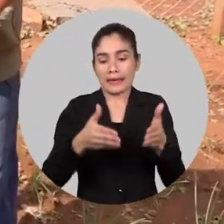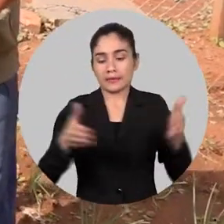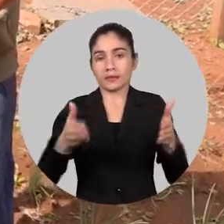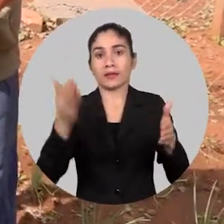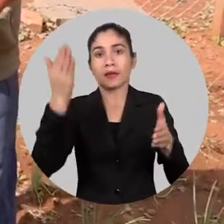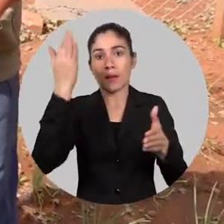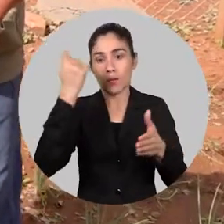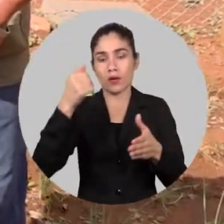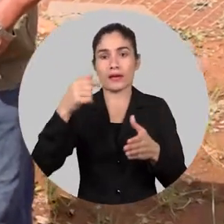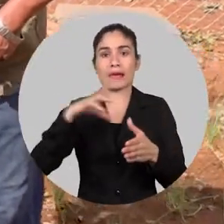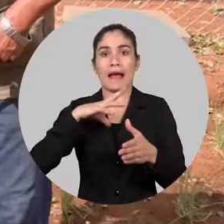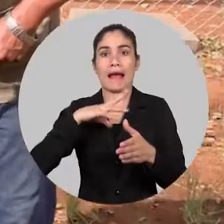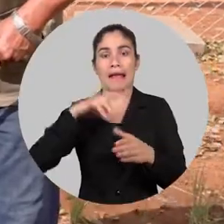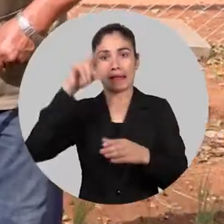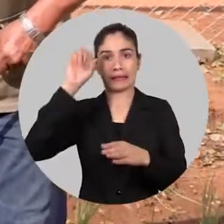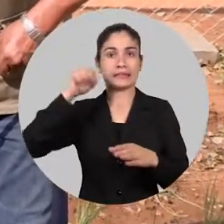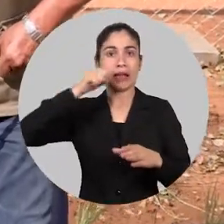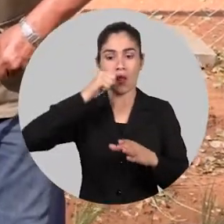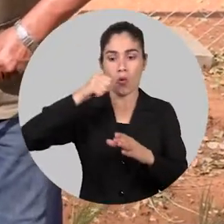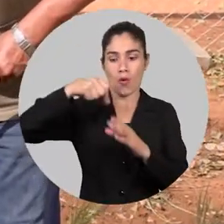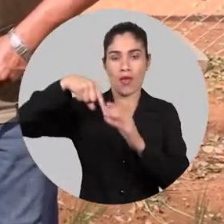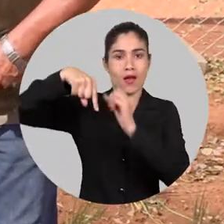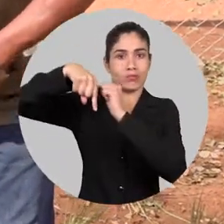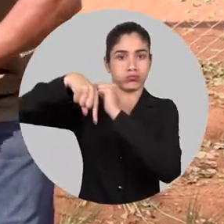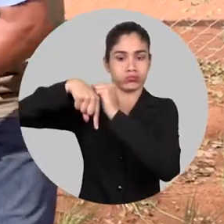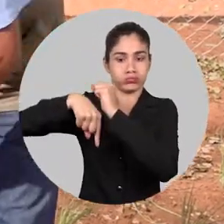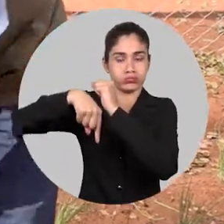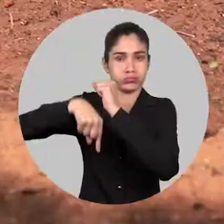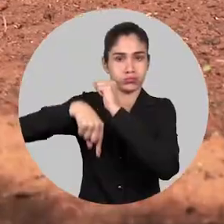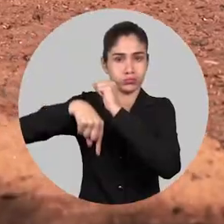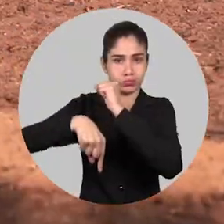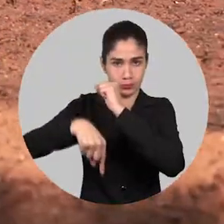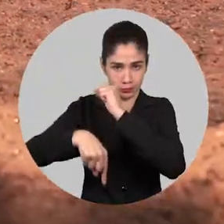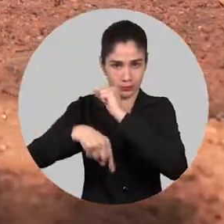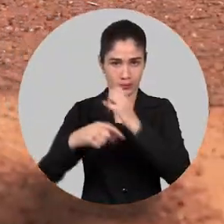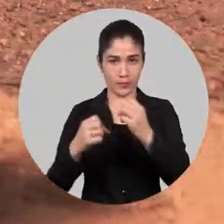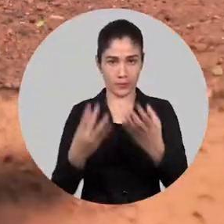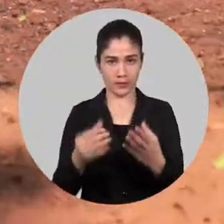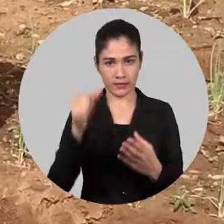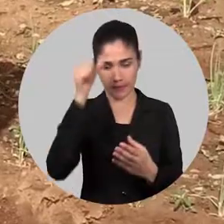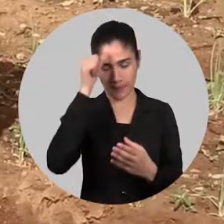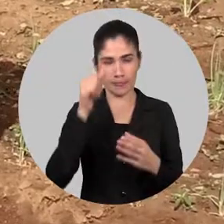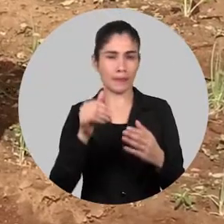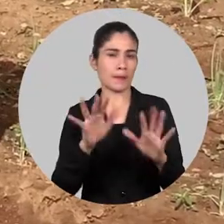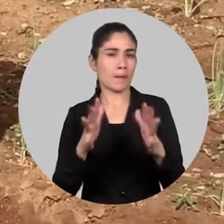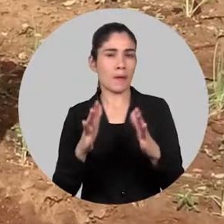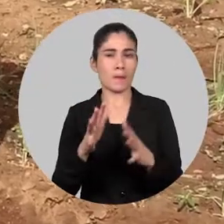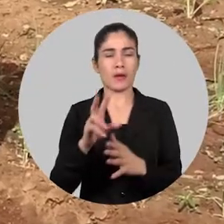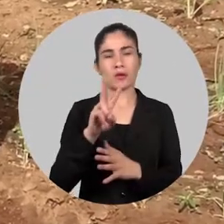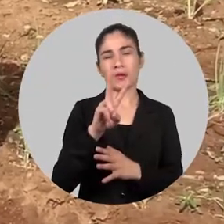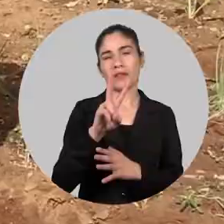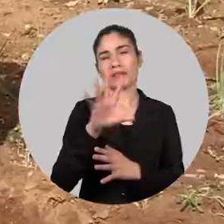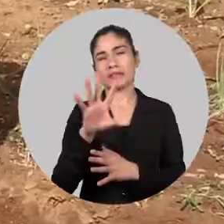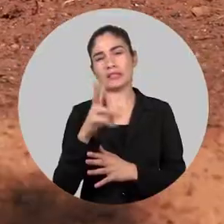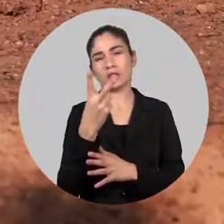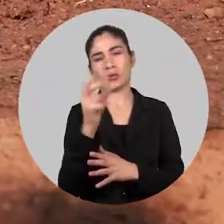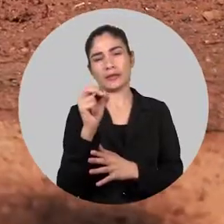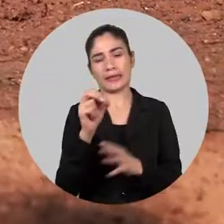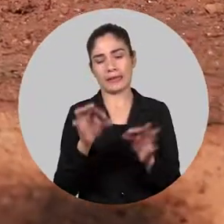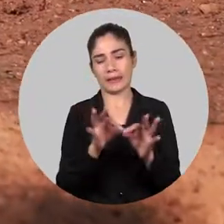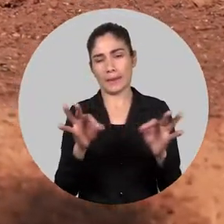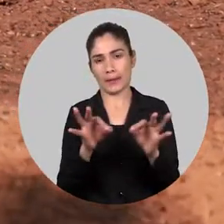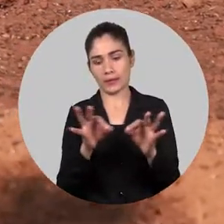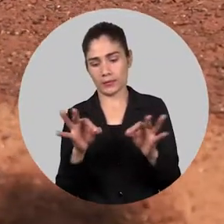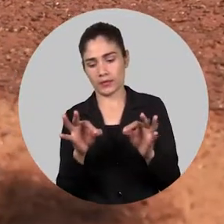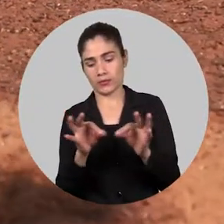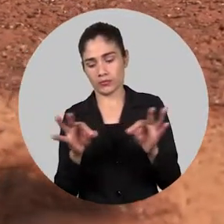encuentro constantemente, ya abonada. Entonces, ya me tuya mi eso, mi chimila, 25 a 30 centímetros la entre hilera.